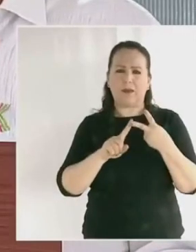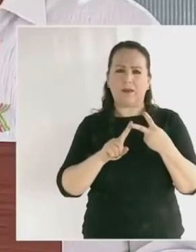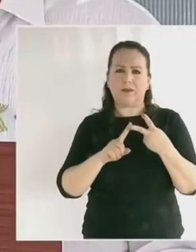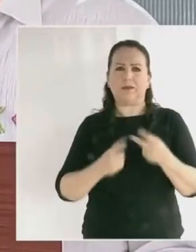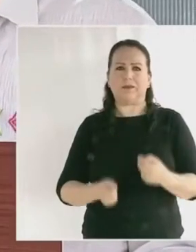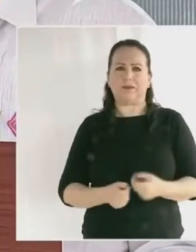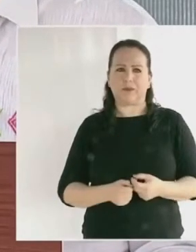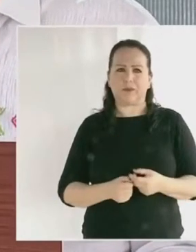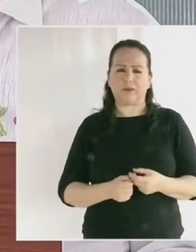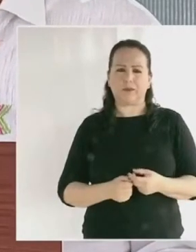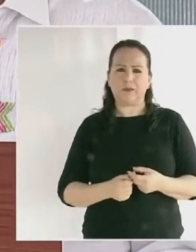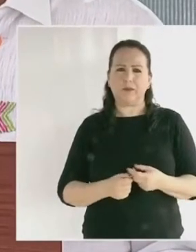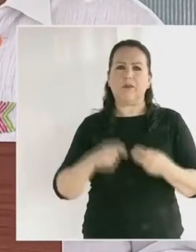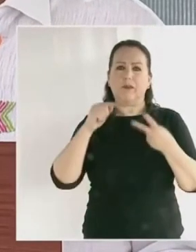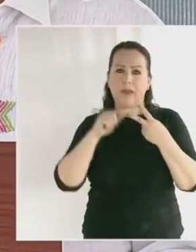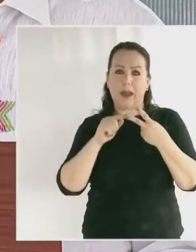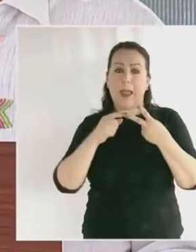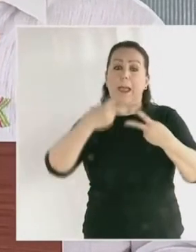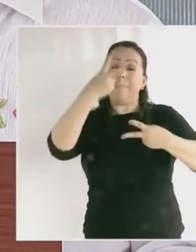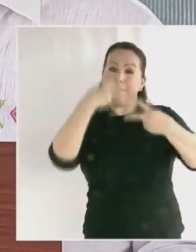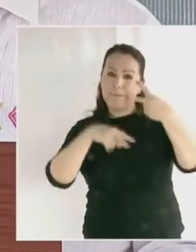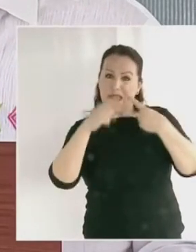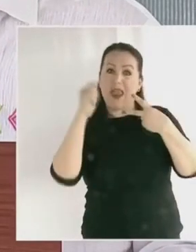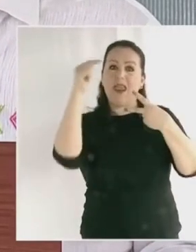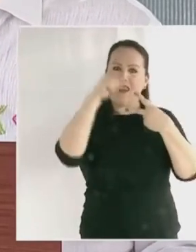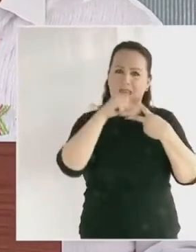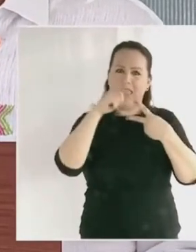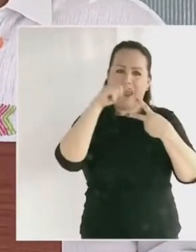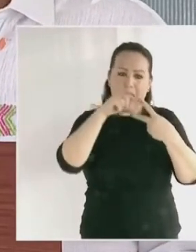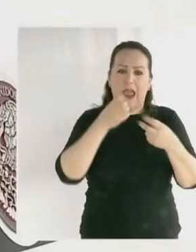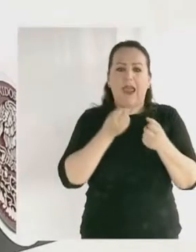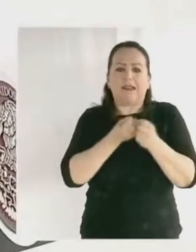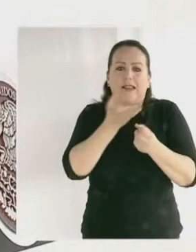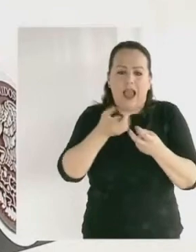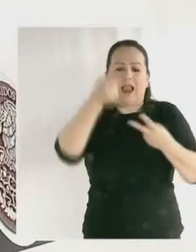derivado del primero, es la desigualdad,